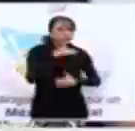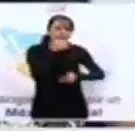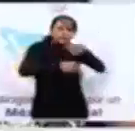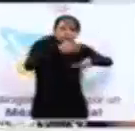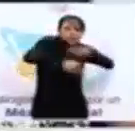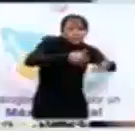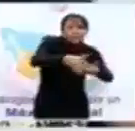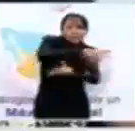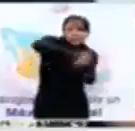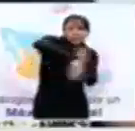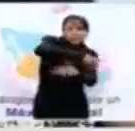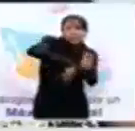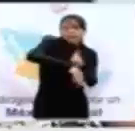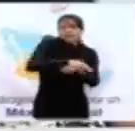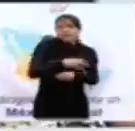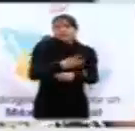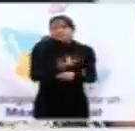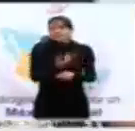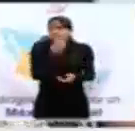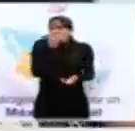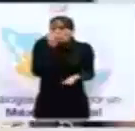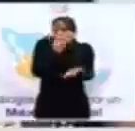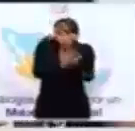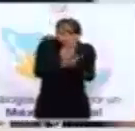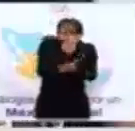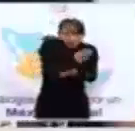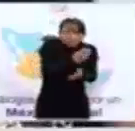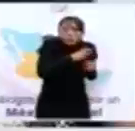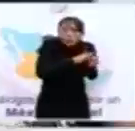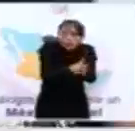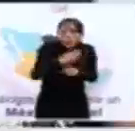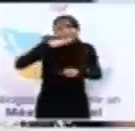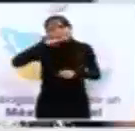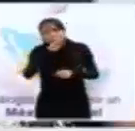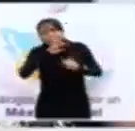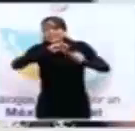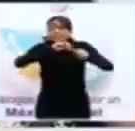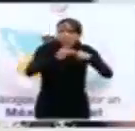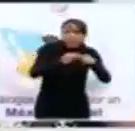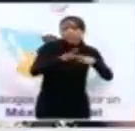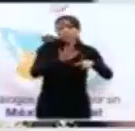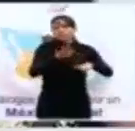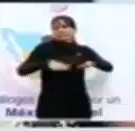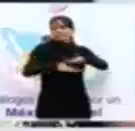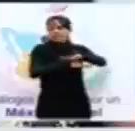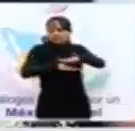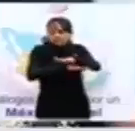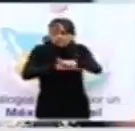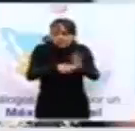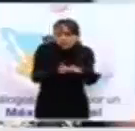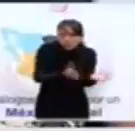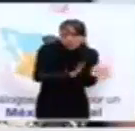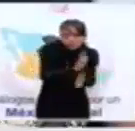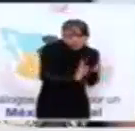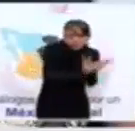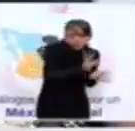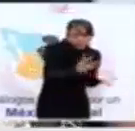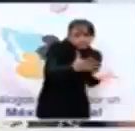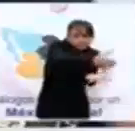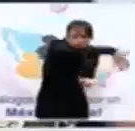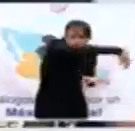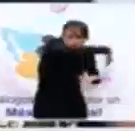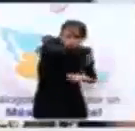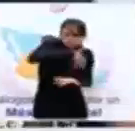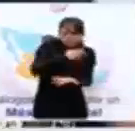de la producción de granos básicos. Creo que si bien se acumula una producción de granos básicos importantes,